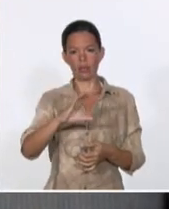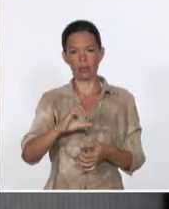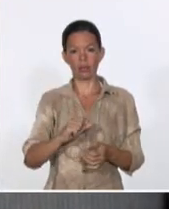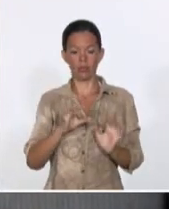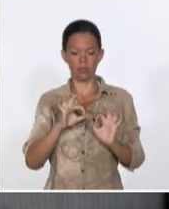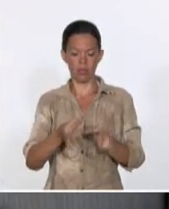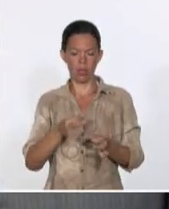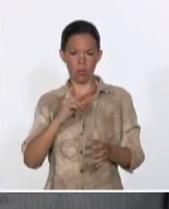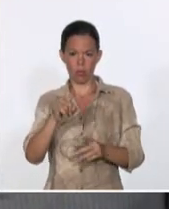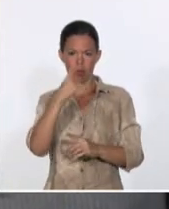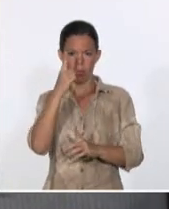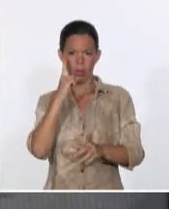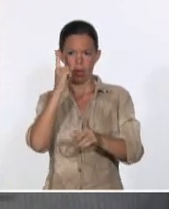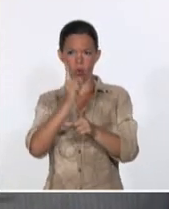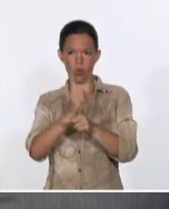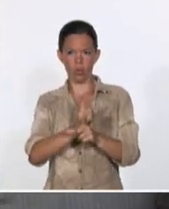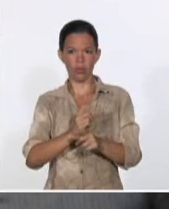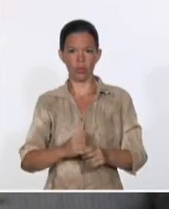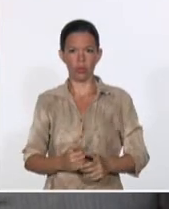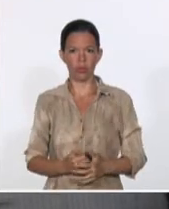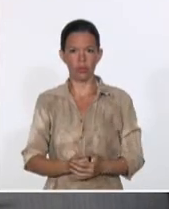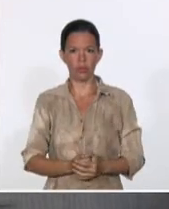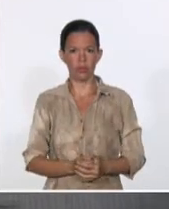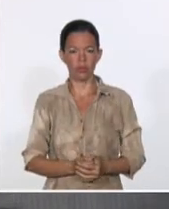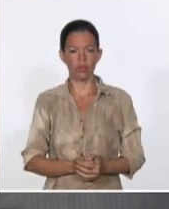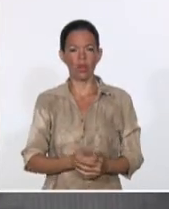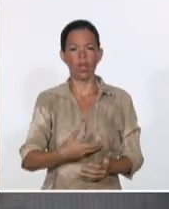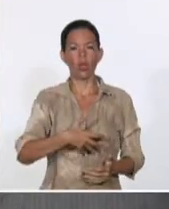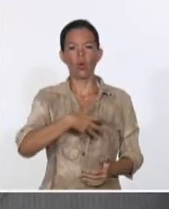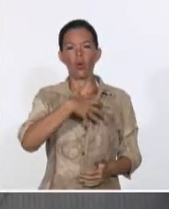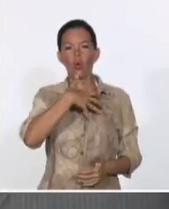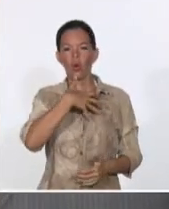encuentro. El comandante tenía